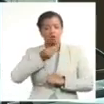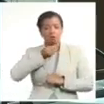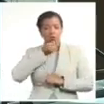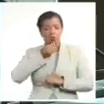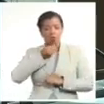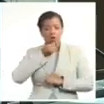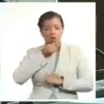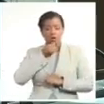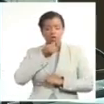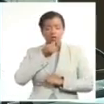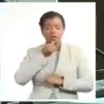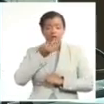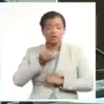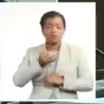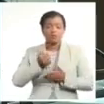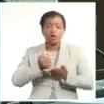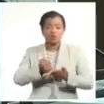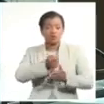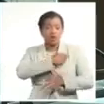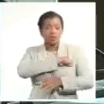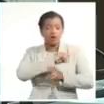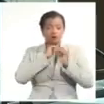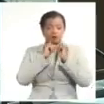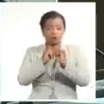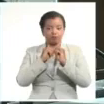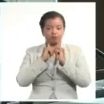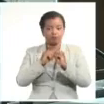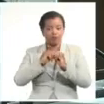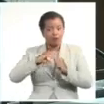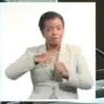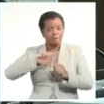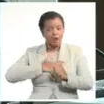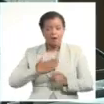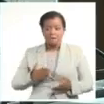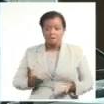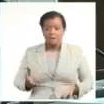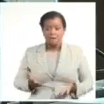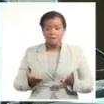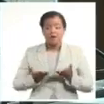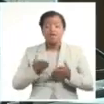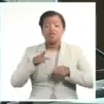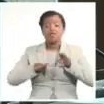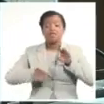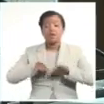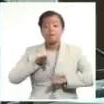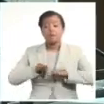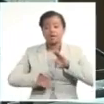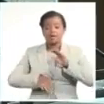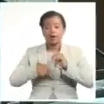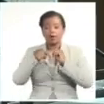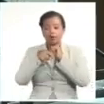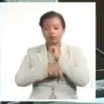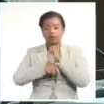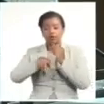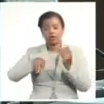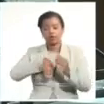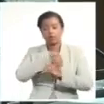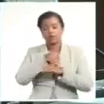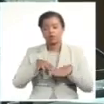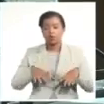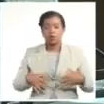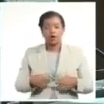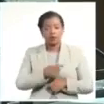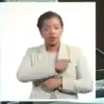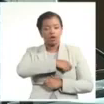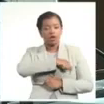y autocrítica, de su capacidad y autonomía, dependían la profundidad de las transformaciones a